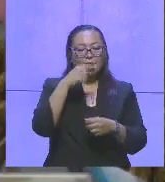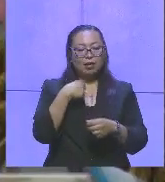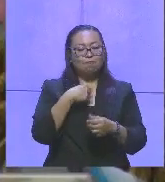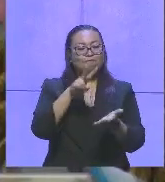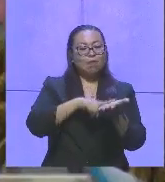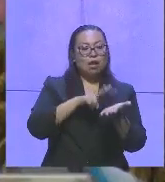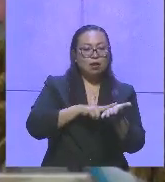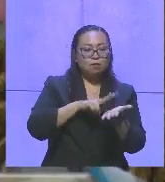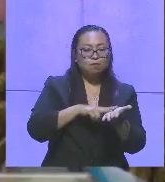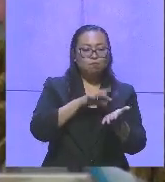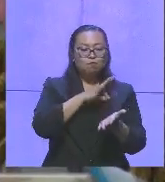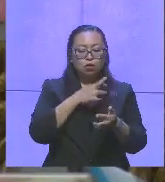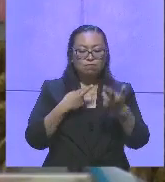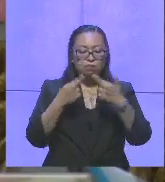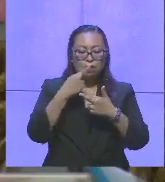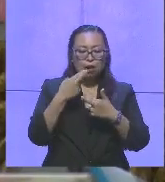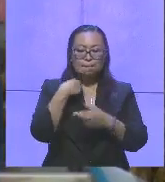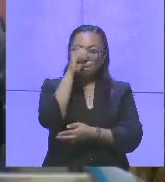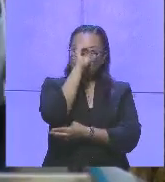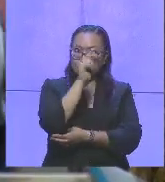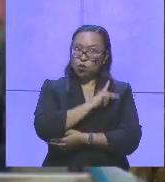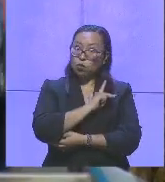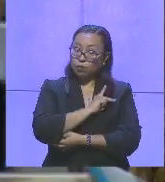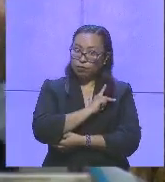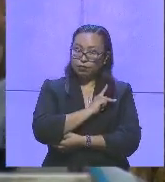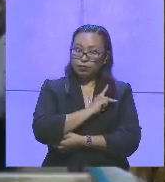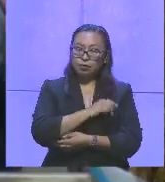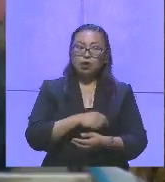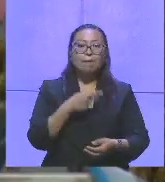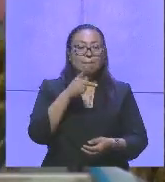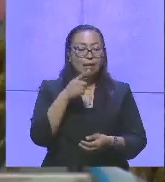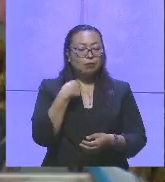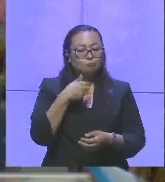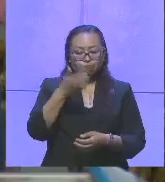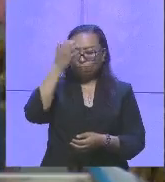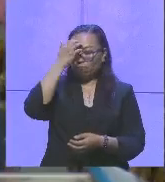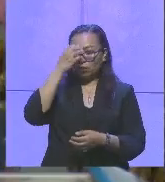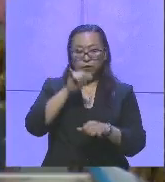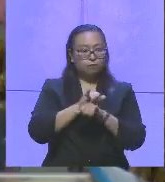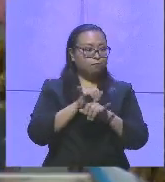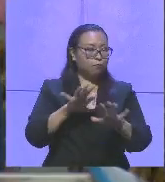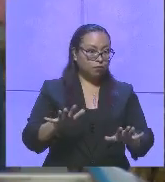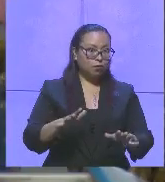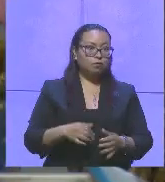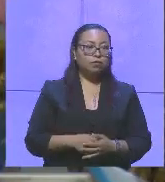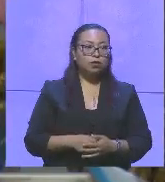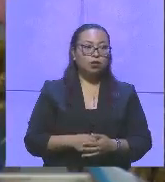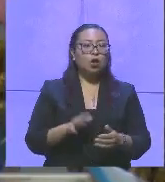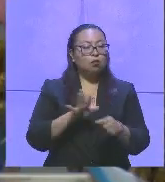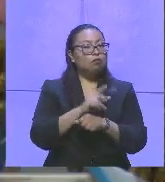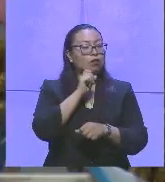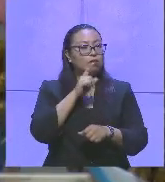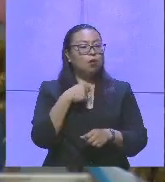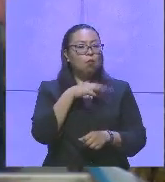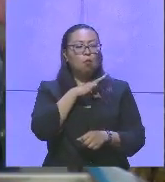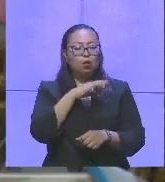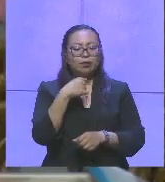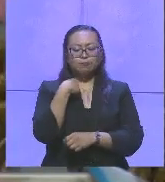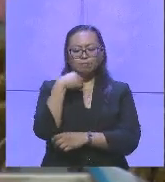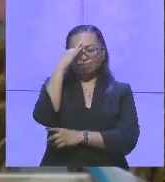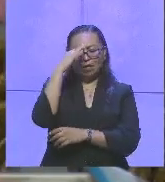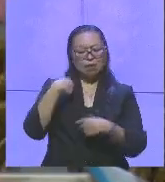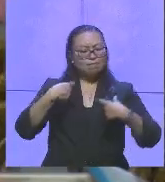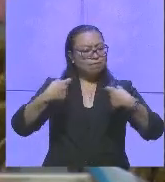un trabajo como este. Pero tiene que estar acompasado también de una actitud autocrítica. Creo